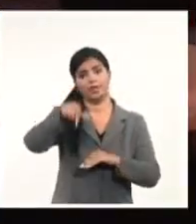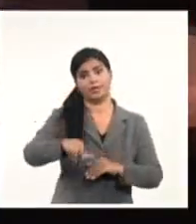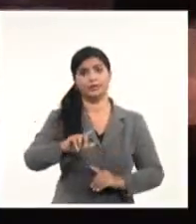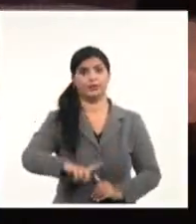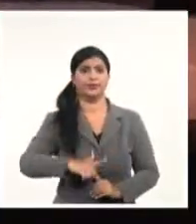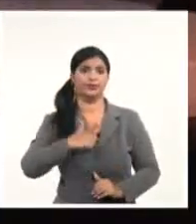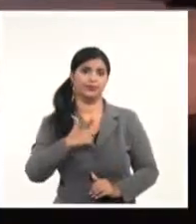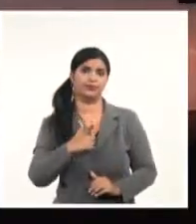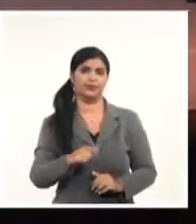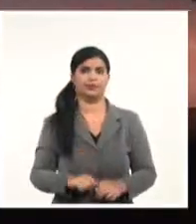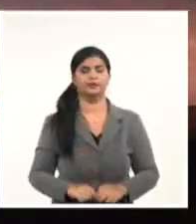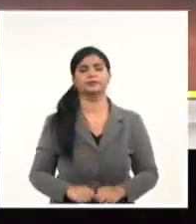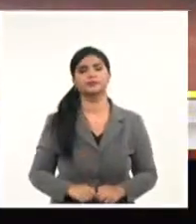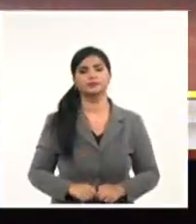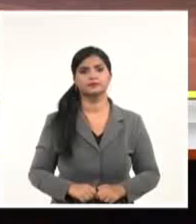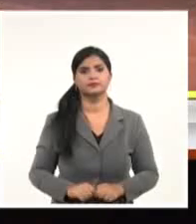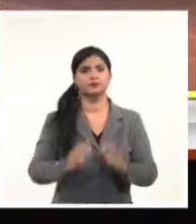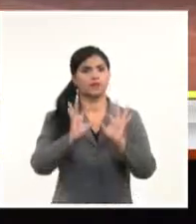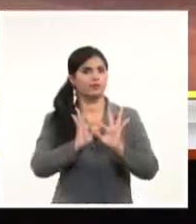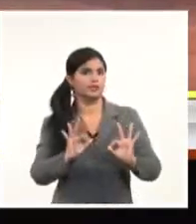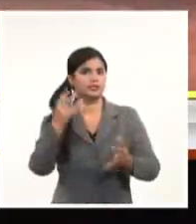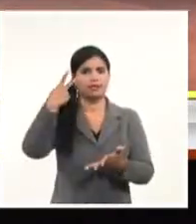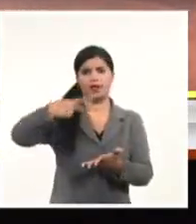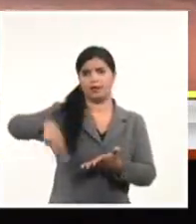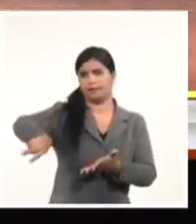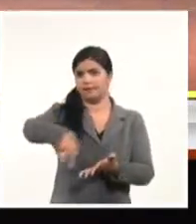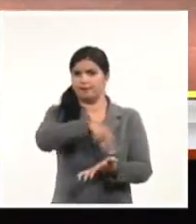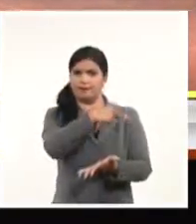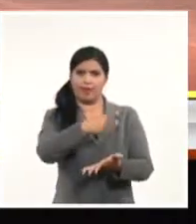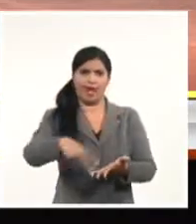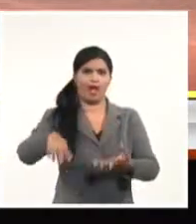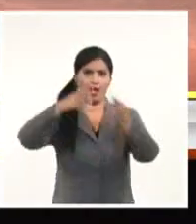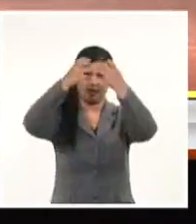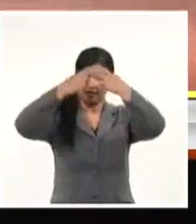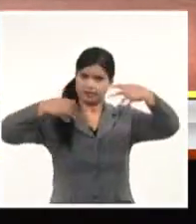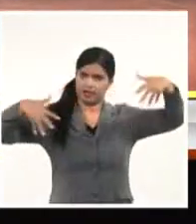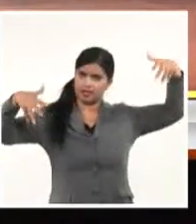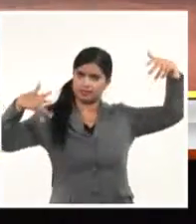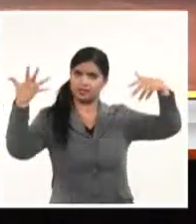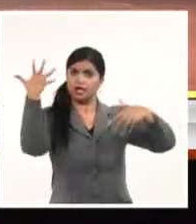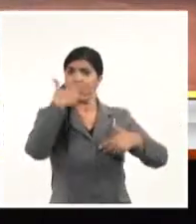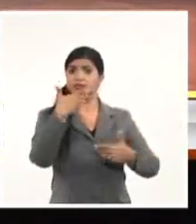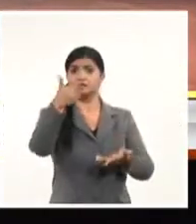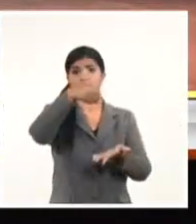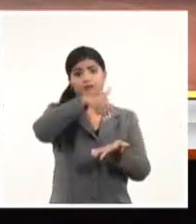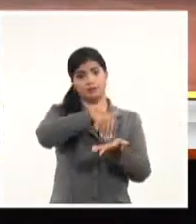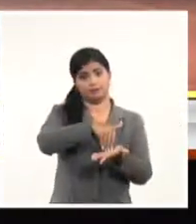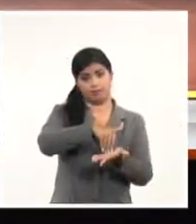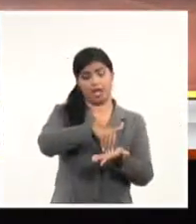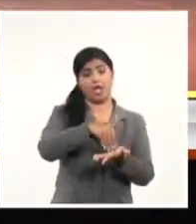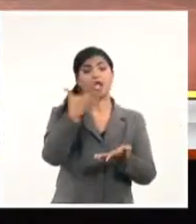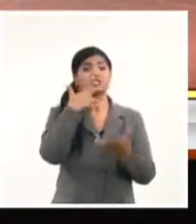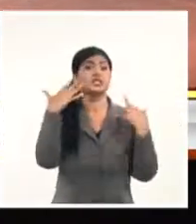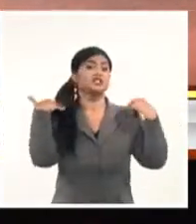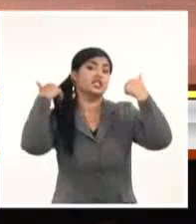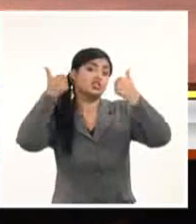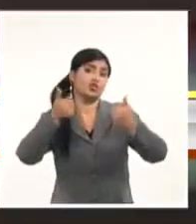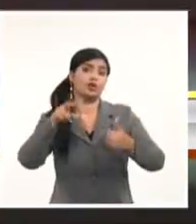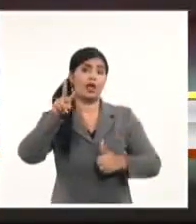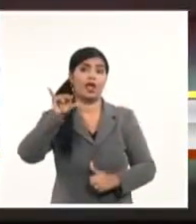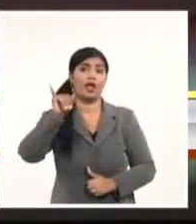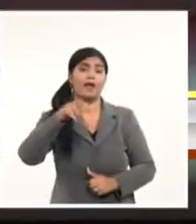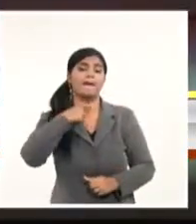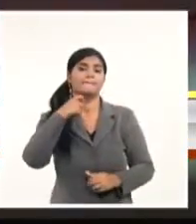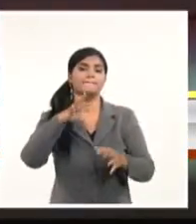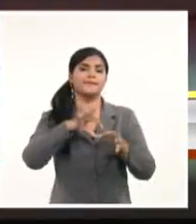Con magistrales interpretaciones, la compañía dirigida por la primera bailarina Bienzay Valdés regaló un espectáculo a los